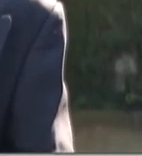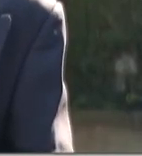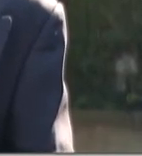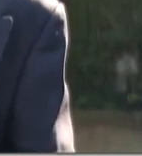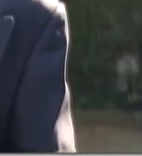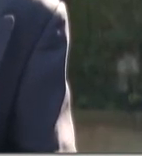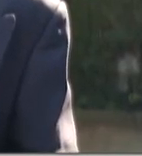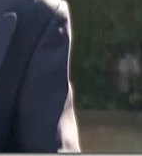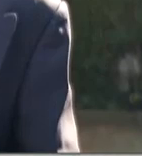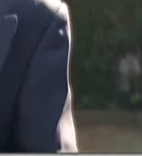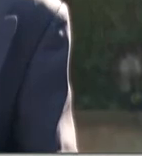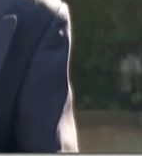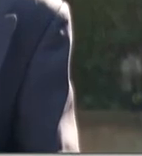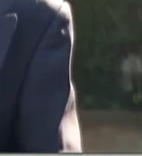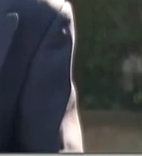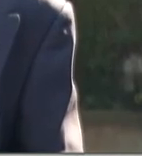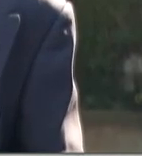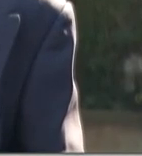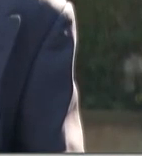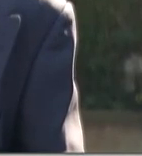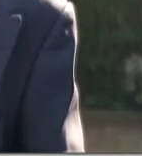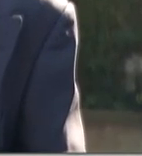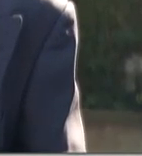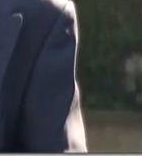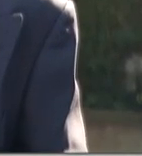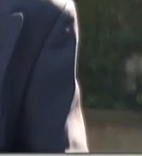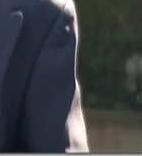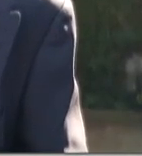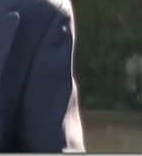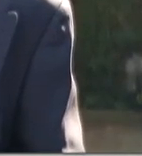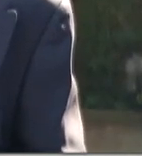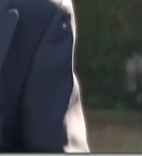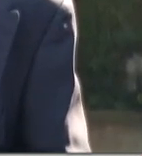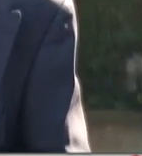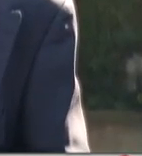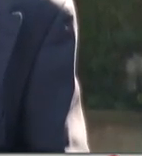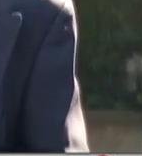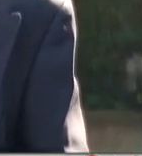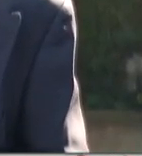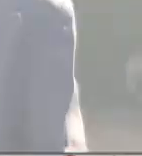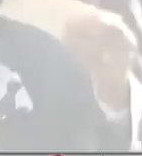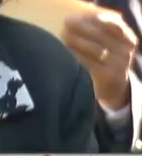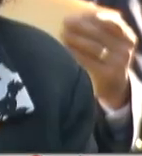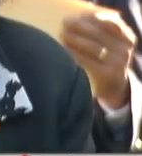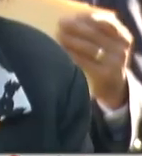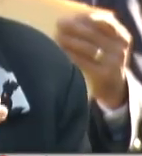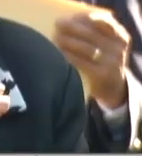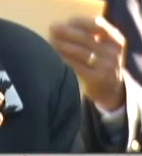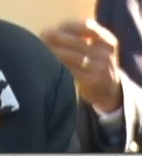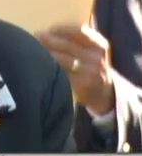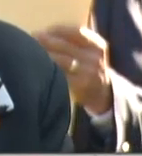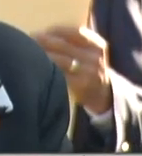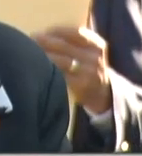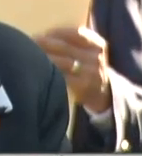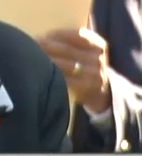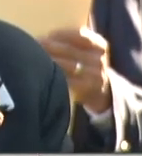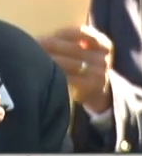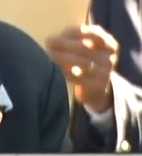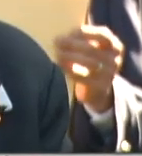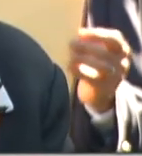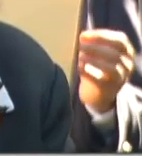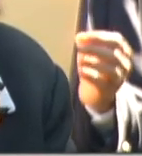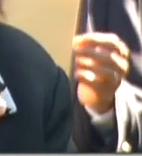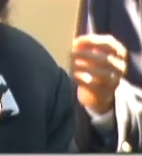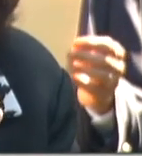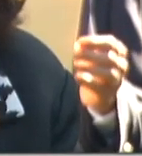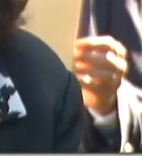y con el arte, teniendo como principal vehículo a la pintura mural. Murió con